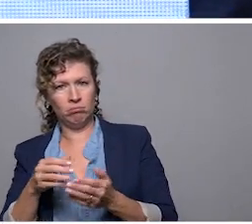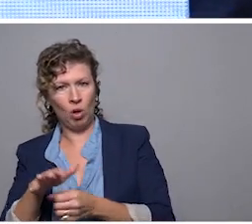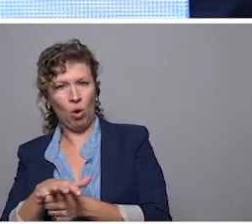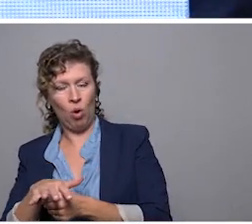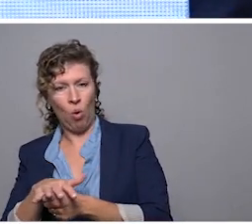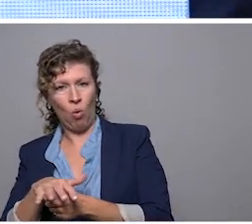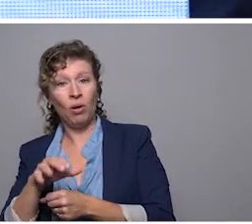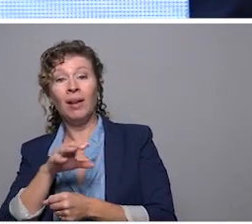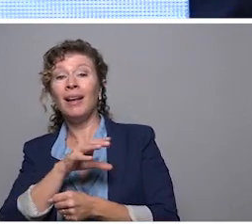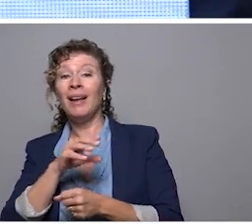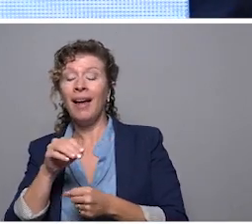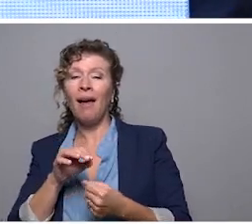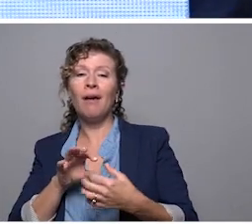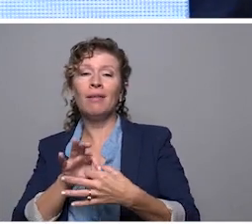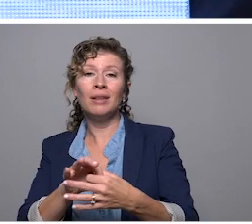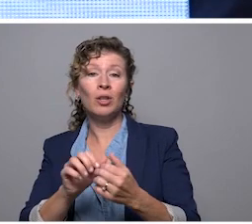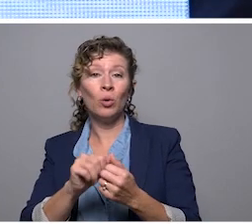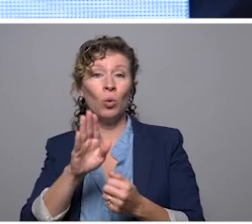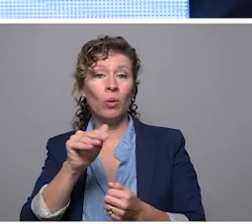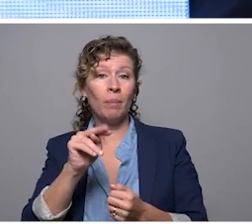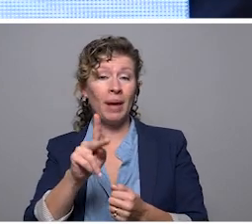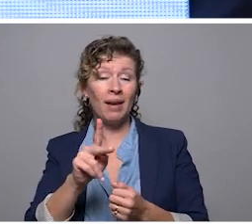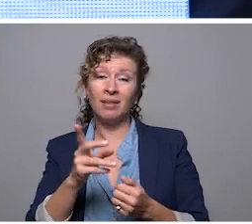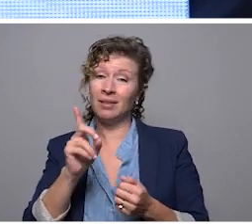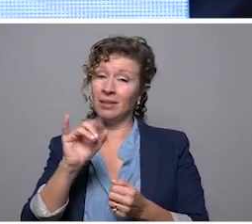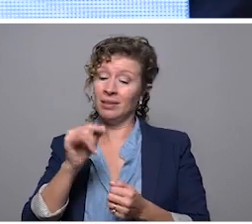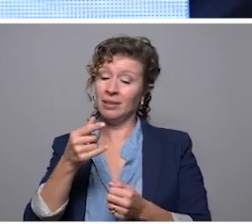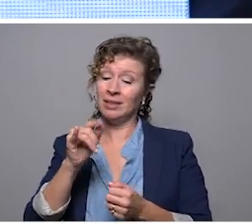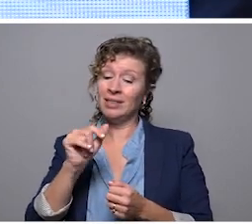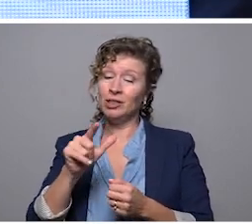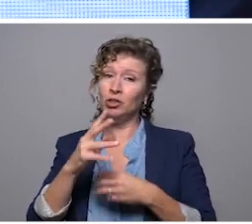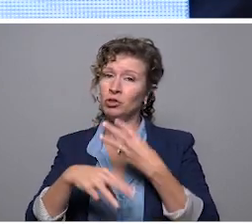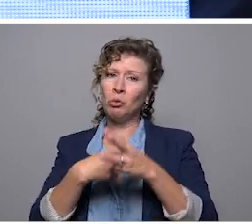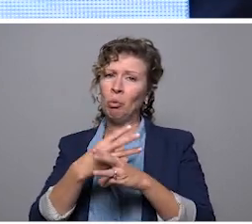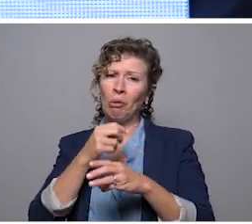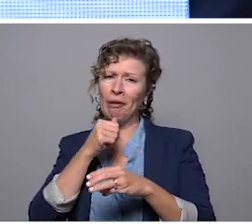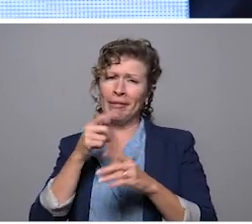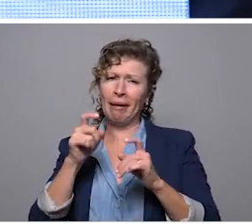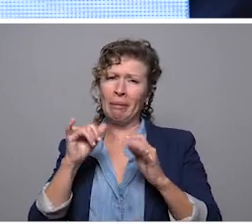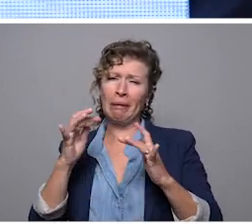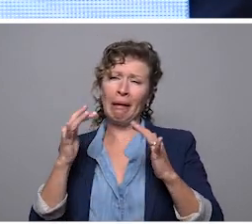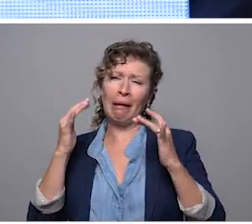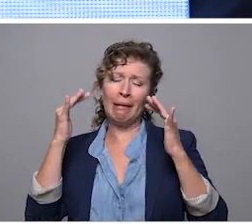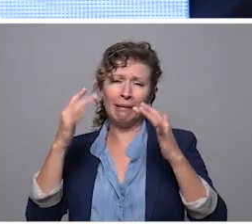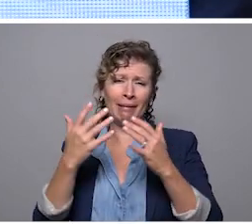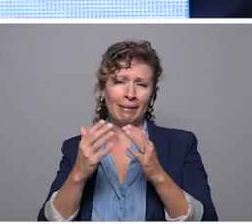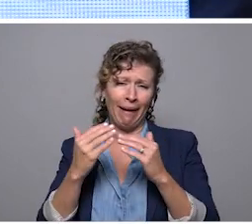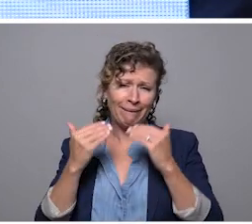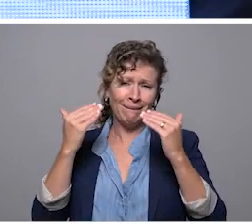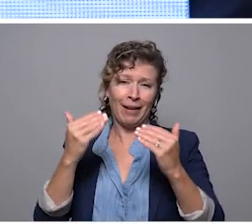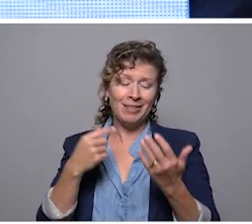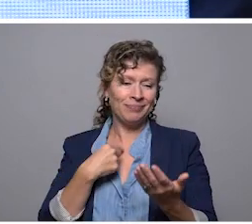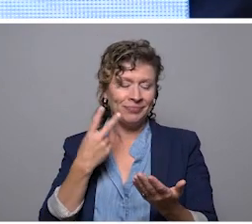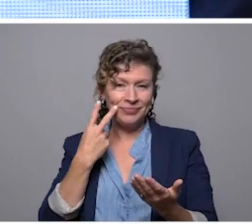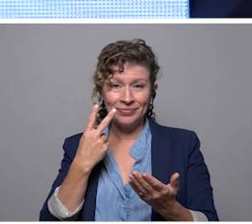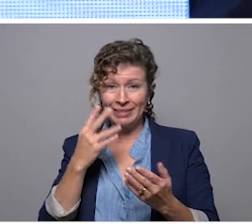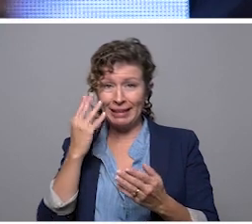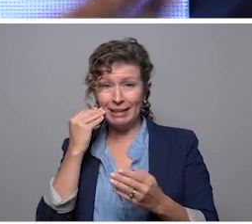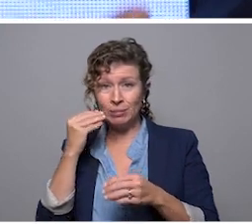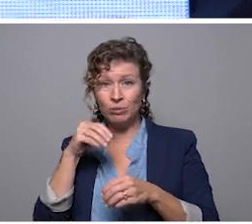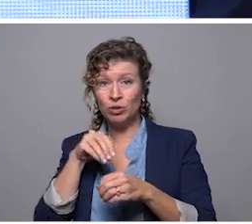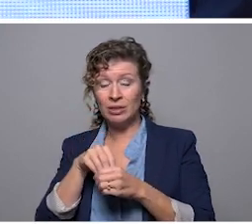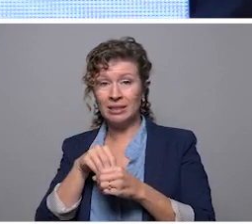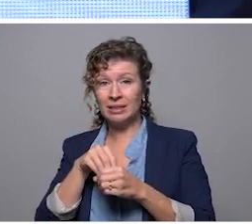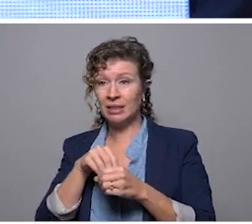digitalización en mi país No es tan avanzado yo he he visto experiencias en África que son muy avanzadas porque